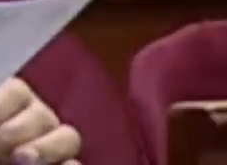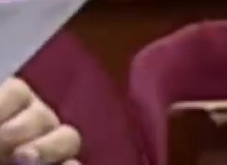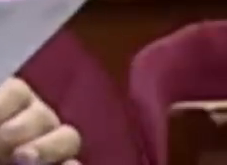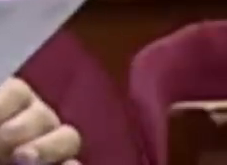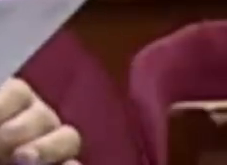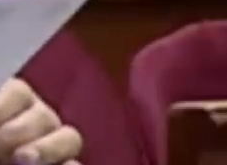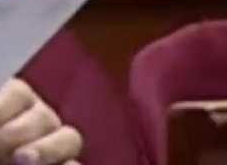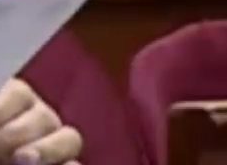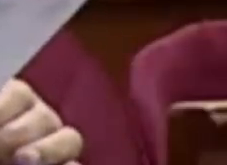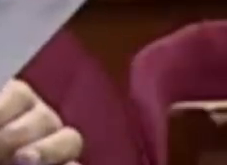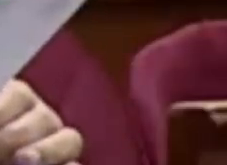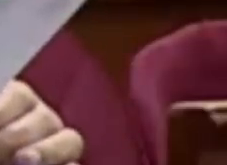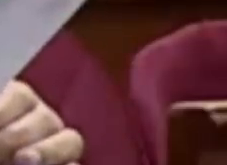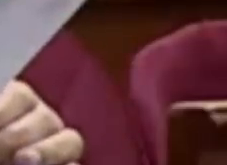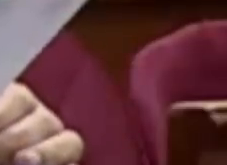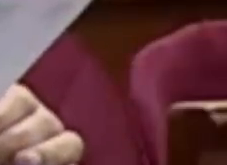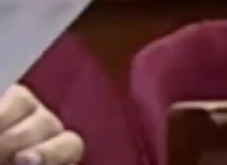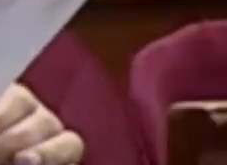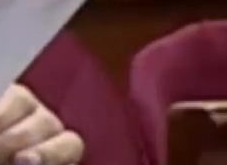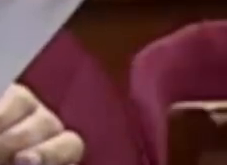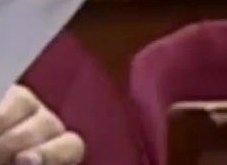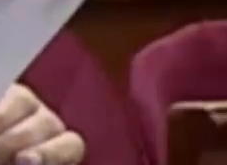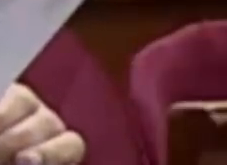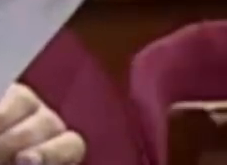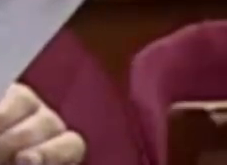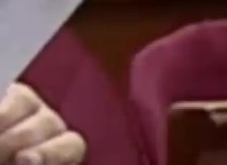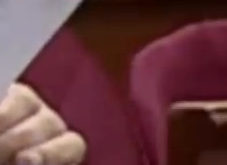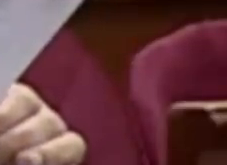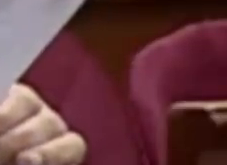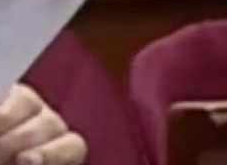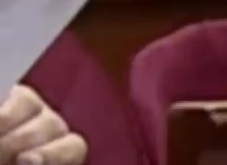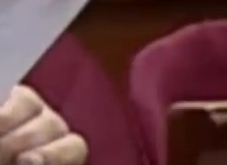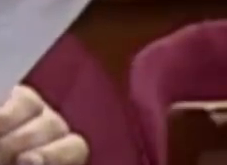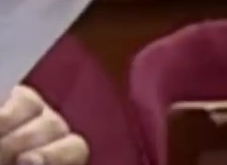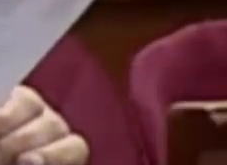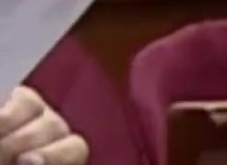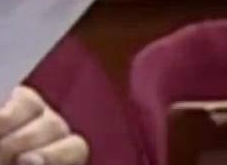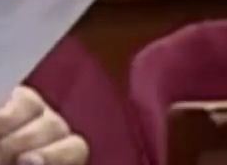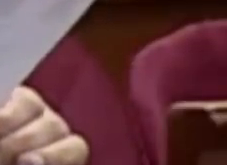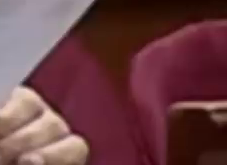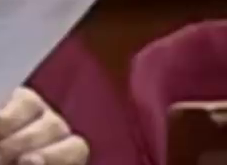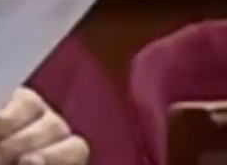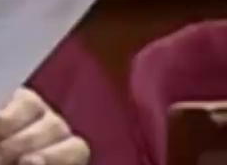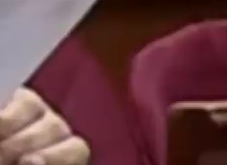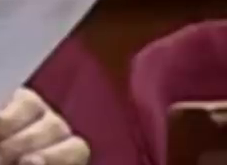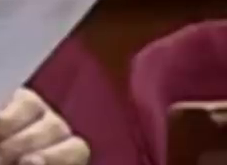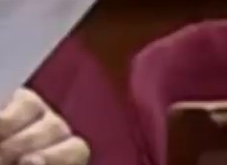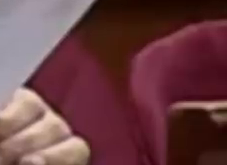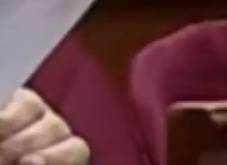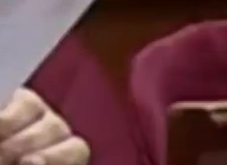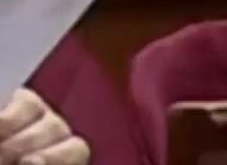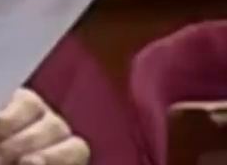Y el artículo 49 habla de los dos periodos ordinarios de sesiones de legislaturas.